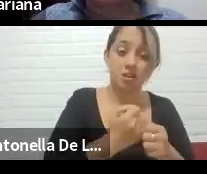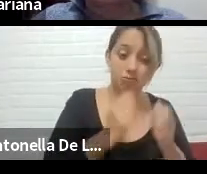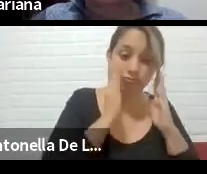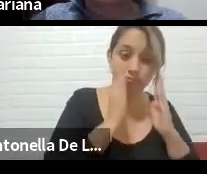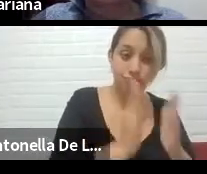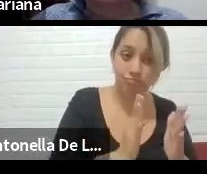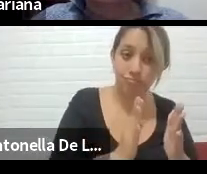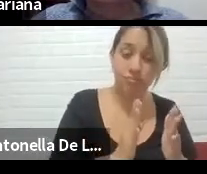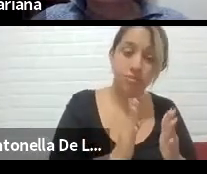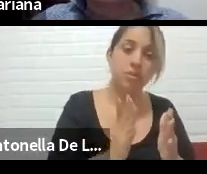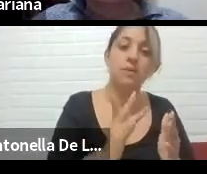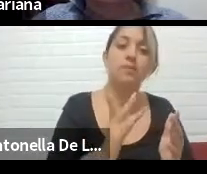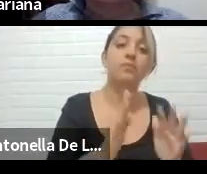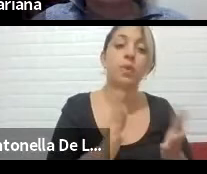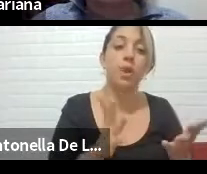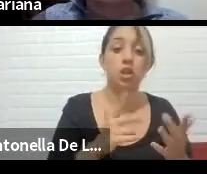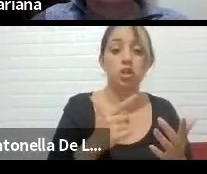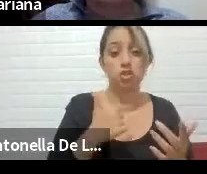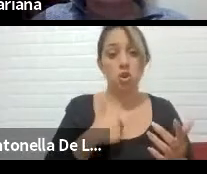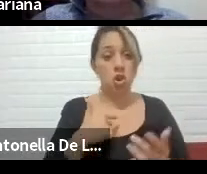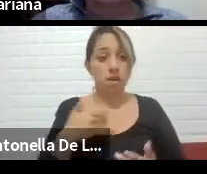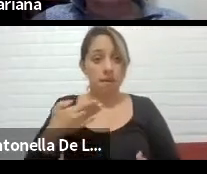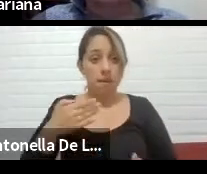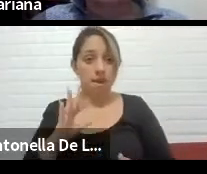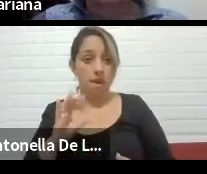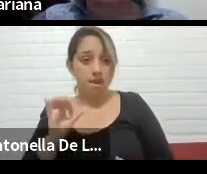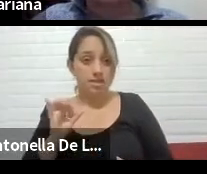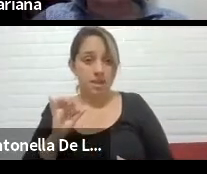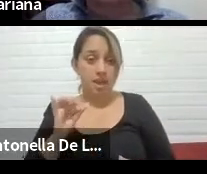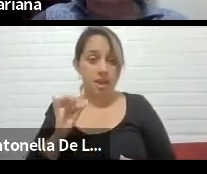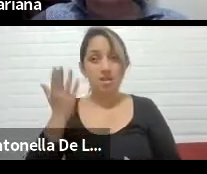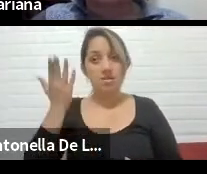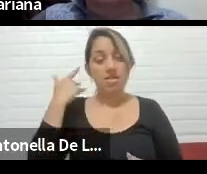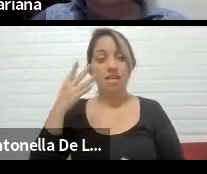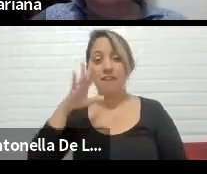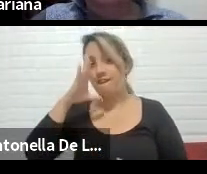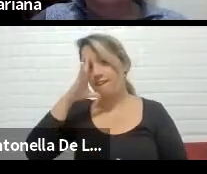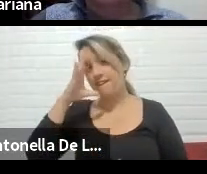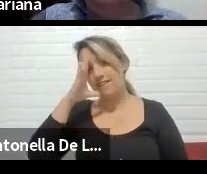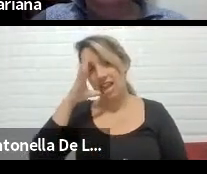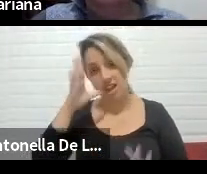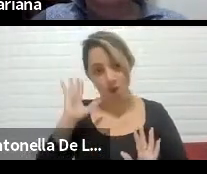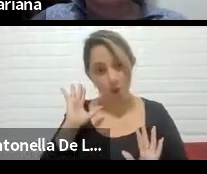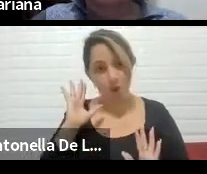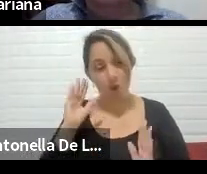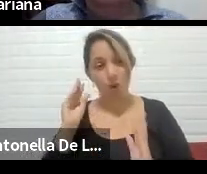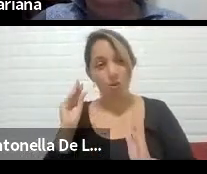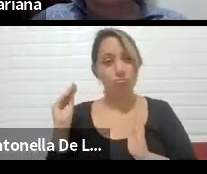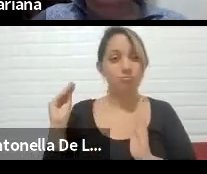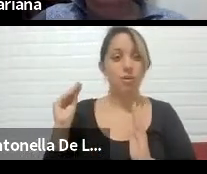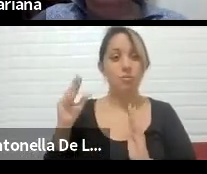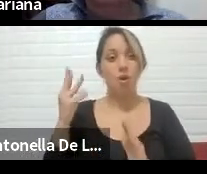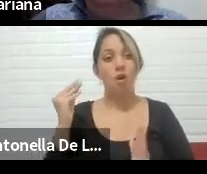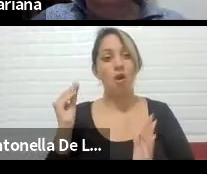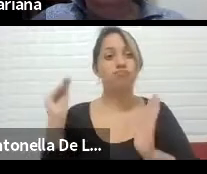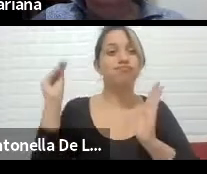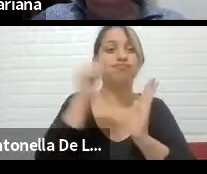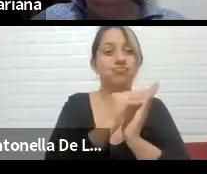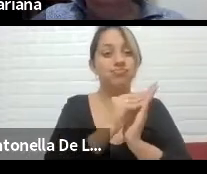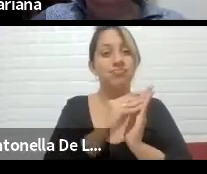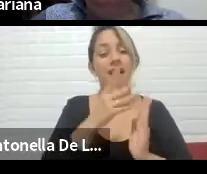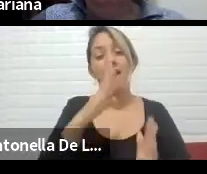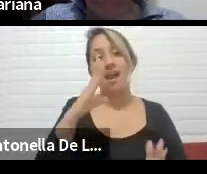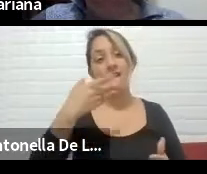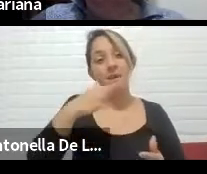Como asistente personal frente al BPS, estoy desde febrero, en realidad, porque todo el trámite lleva su tiempo, ¿no?